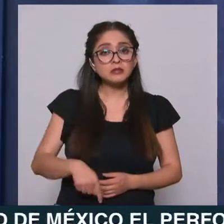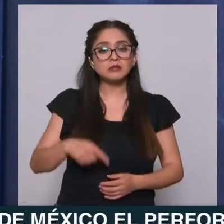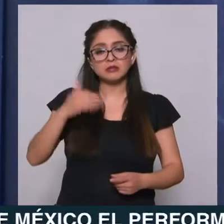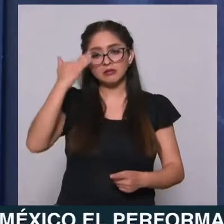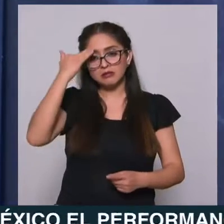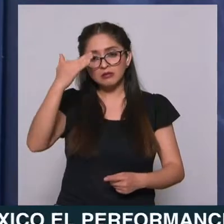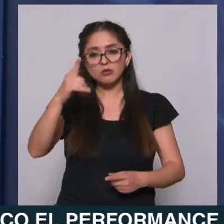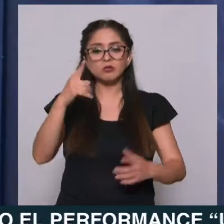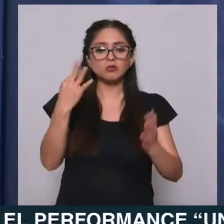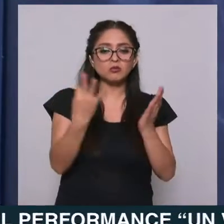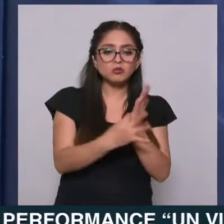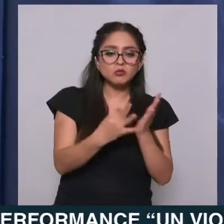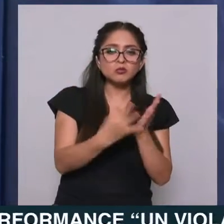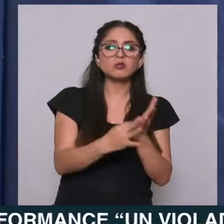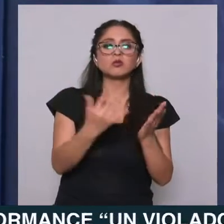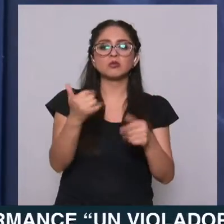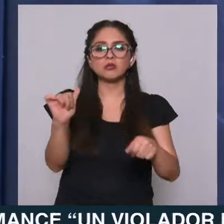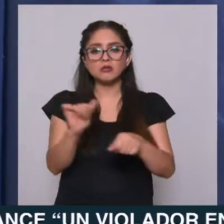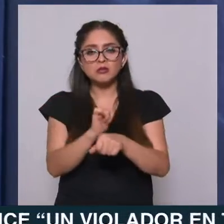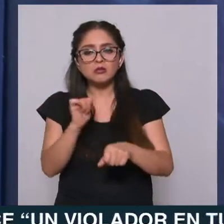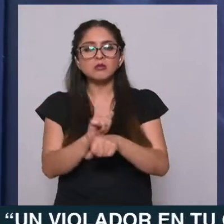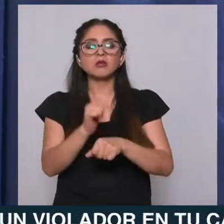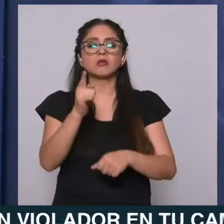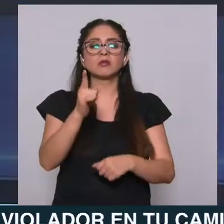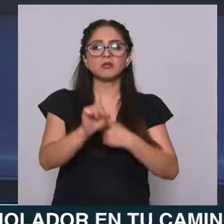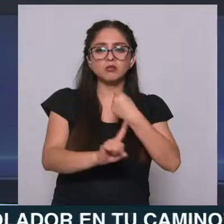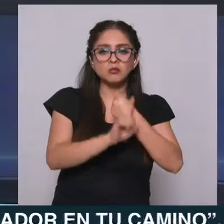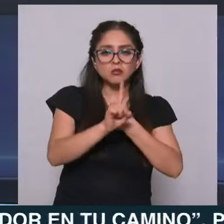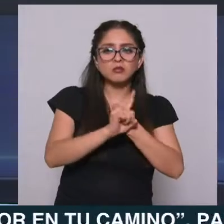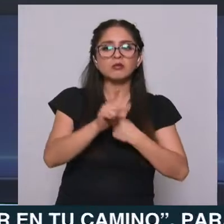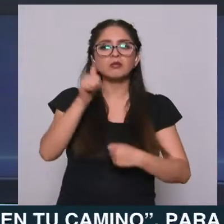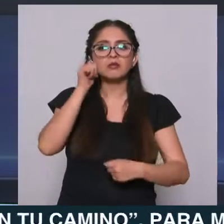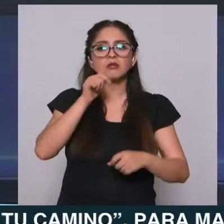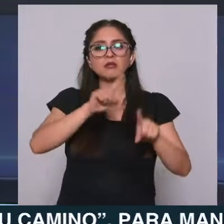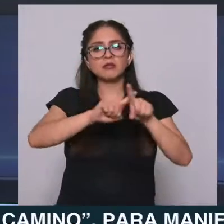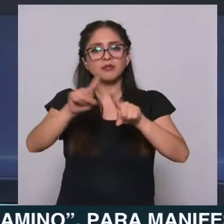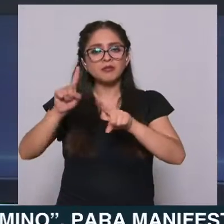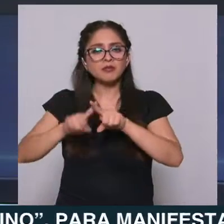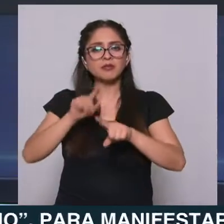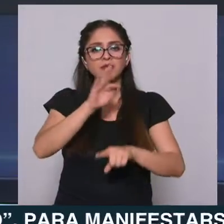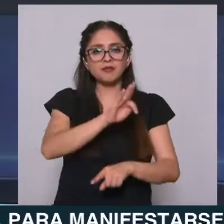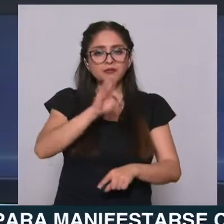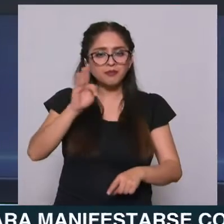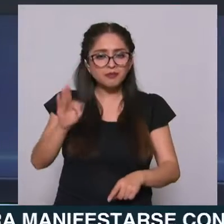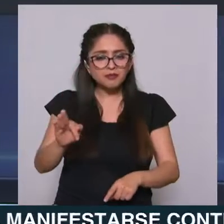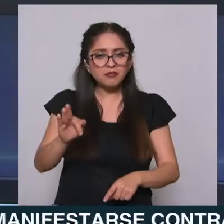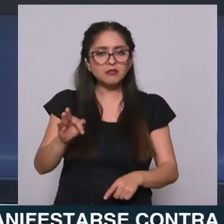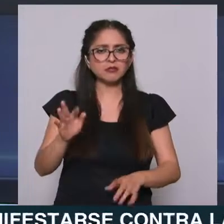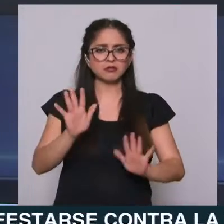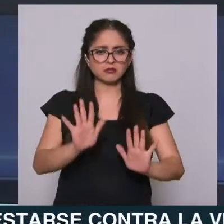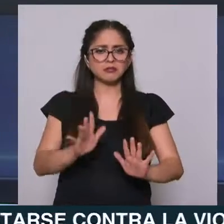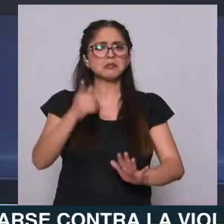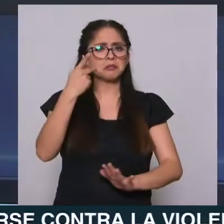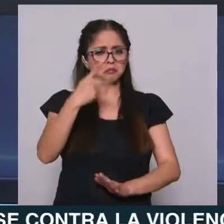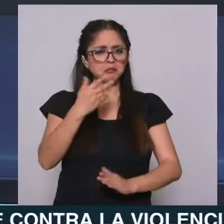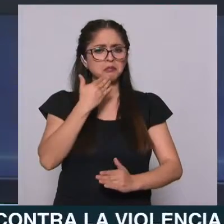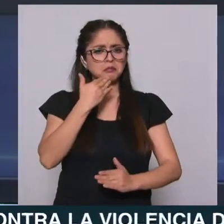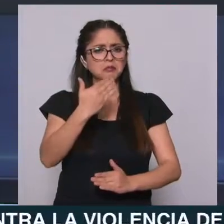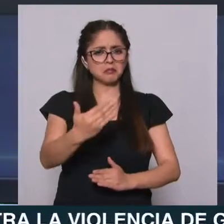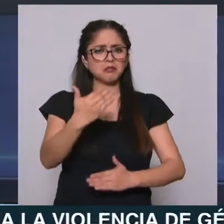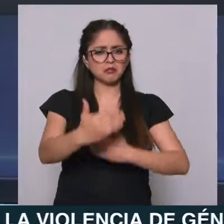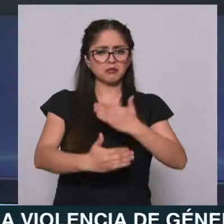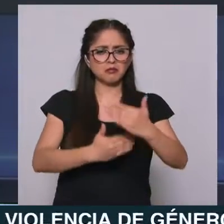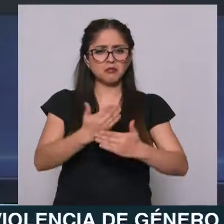con los fierros, con los autos, por ahí vimos en varias fechas que tuviste problemas con los autos, pero cerraste muy bien, te cerraste